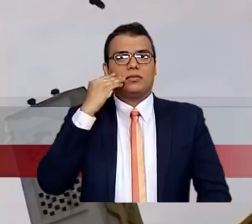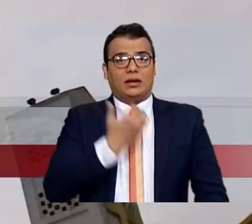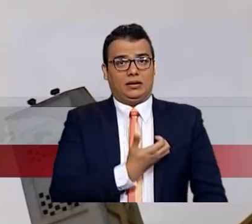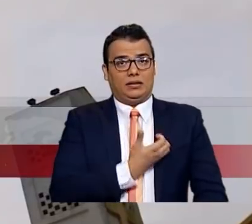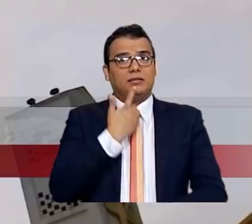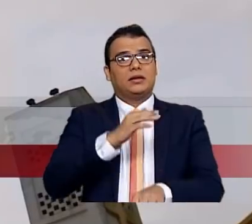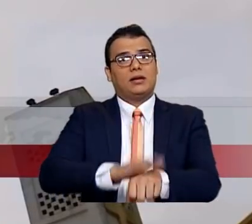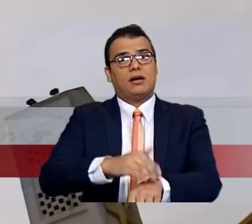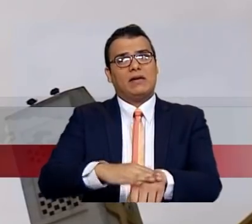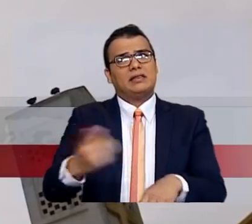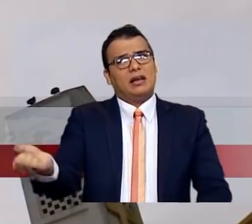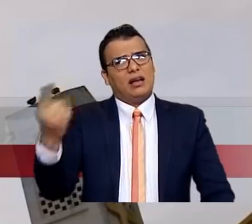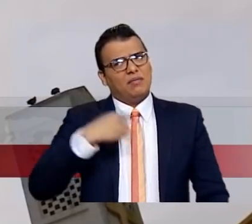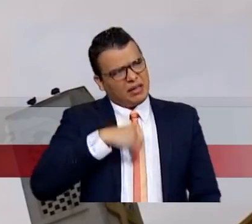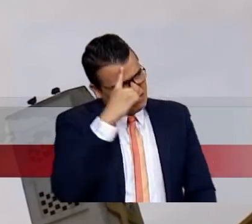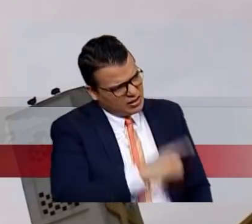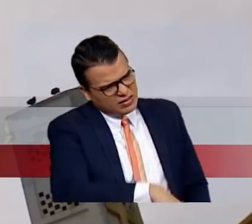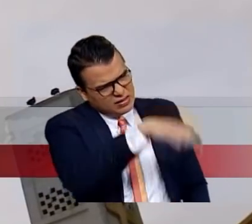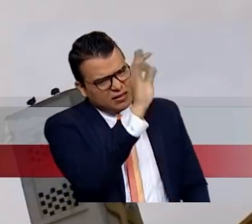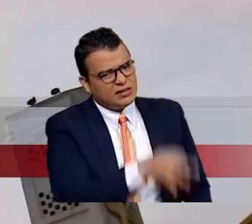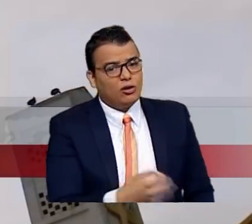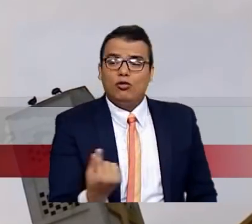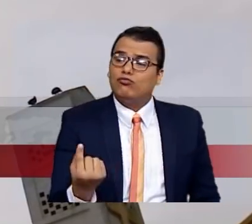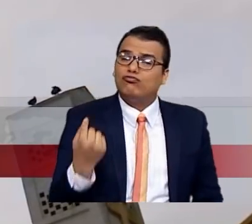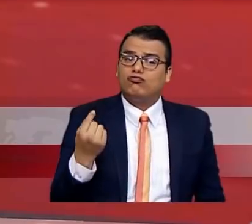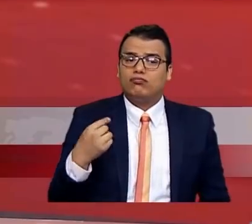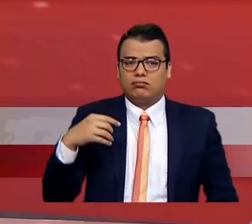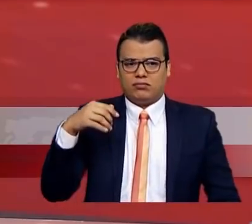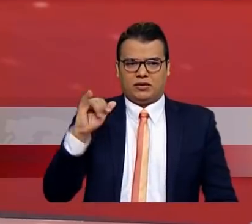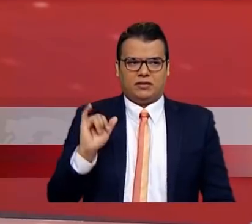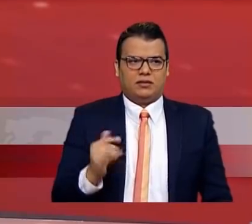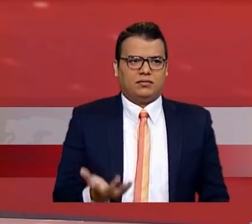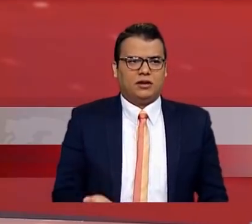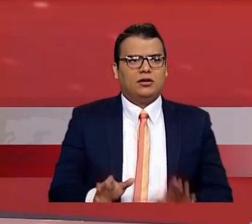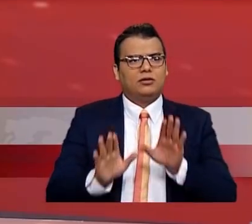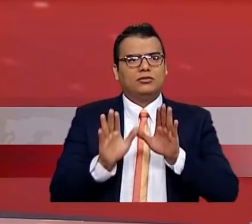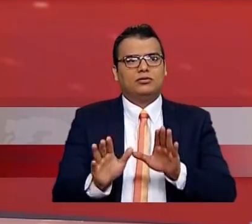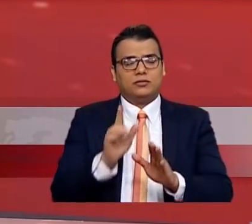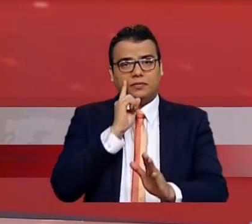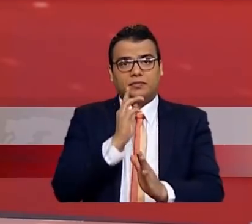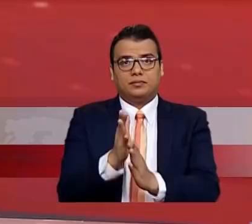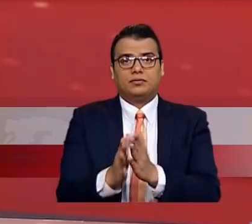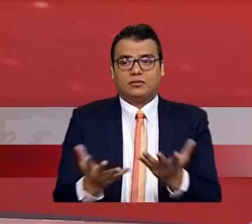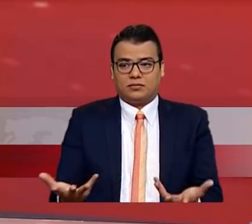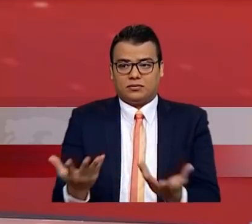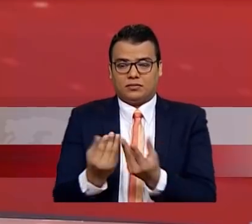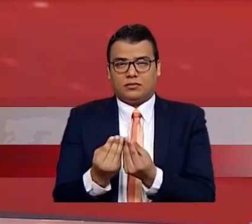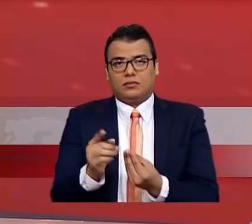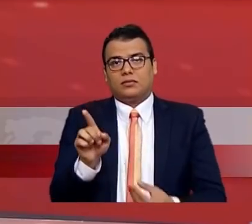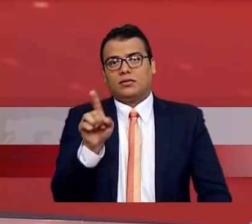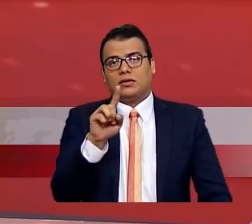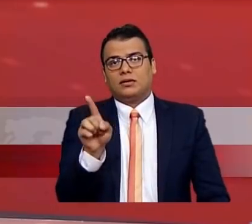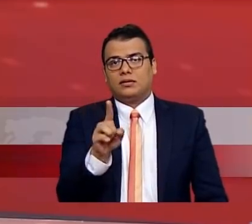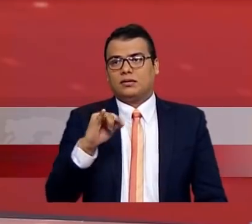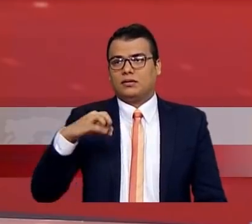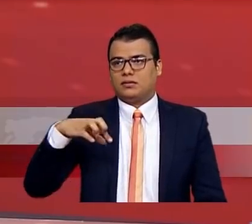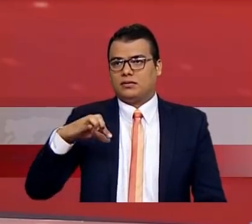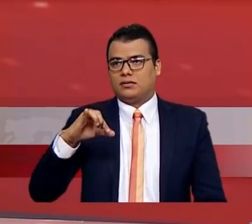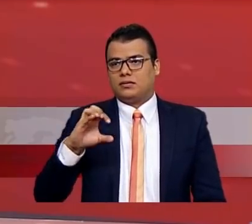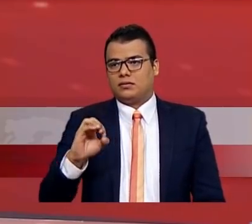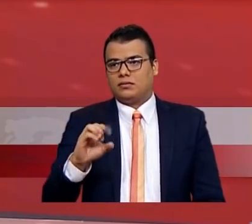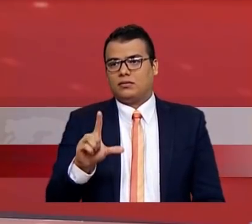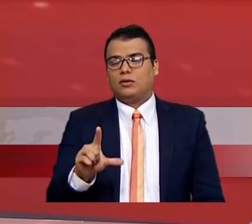contra su integridad en las últimas horas que hay un estudio de schipol en donde se dice que hay unas interceptaciones